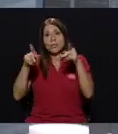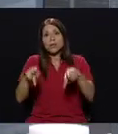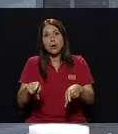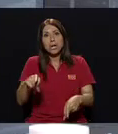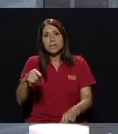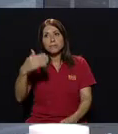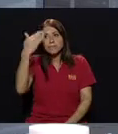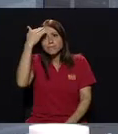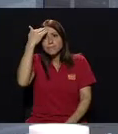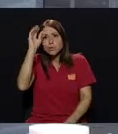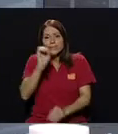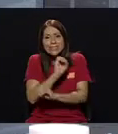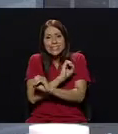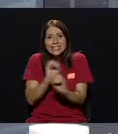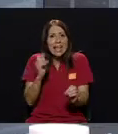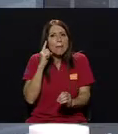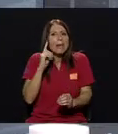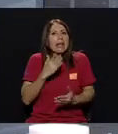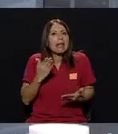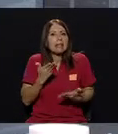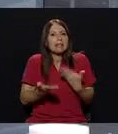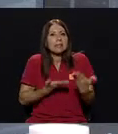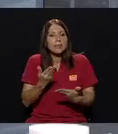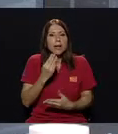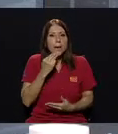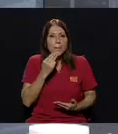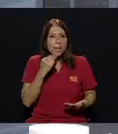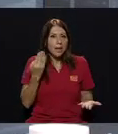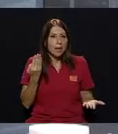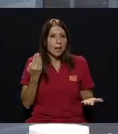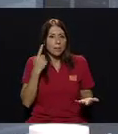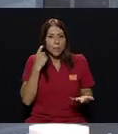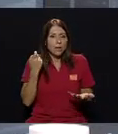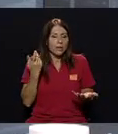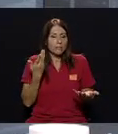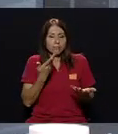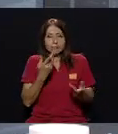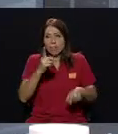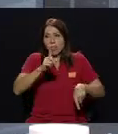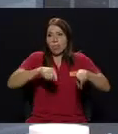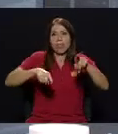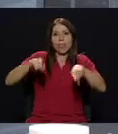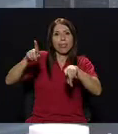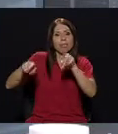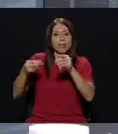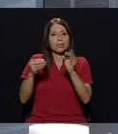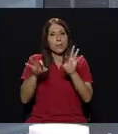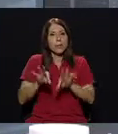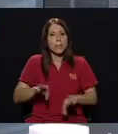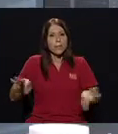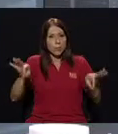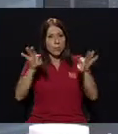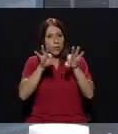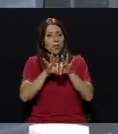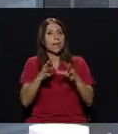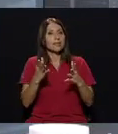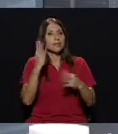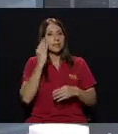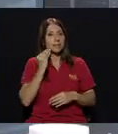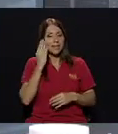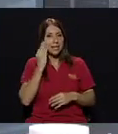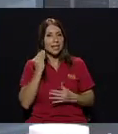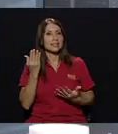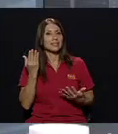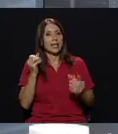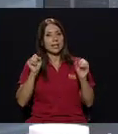una importante experiencia en la que se puede compartir con el productor, con los investigadores, conocer los